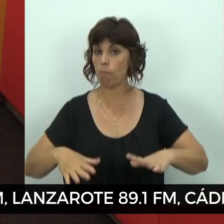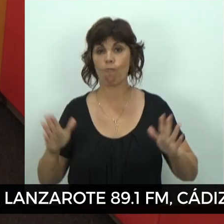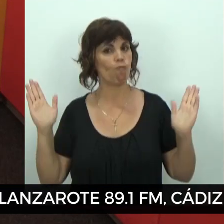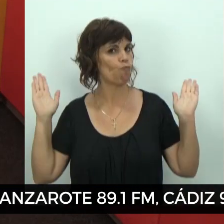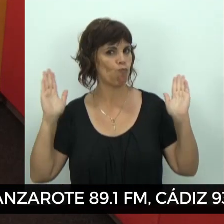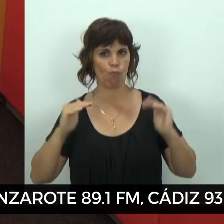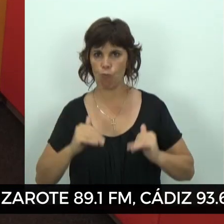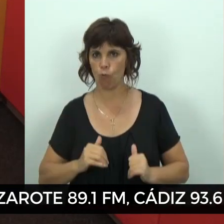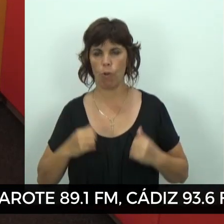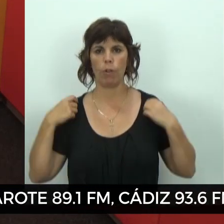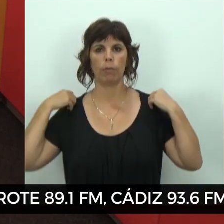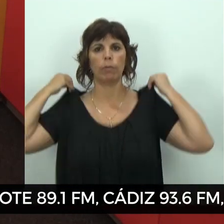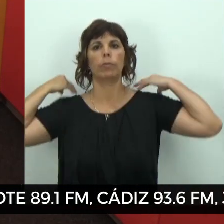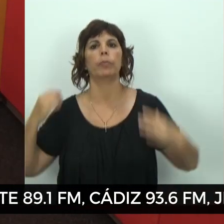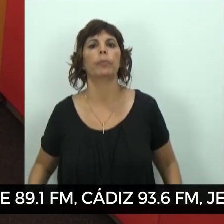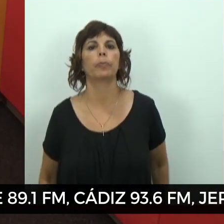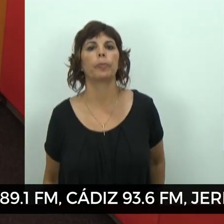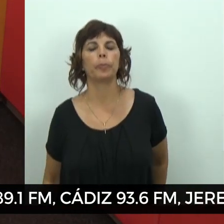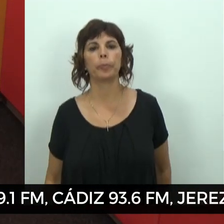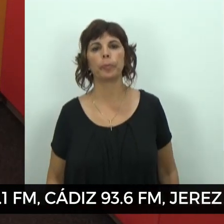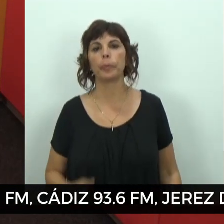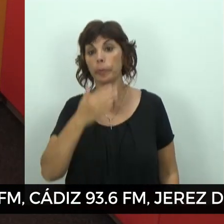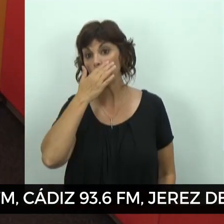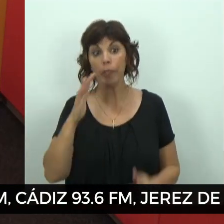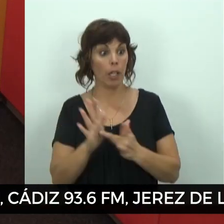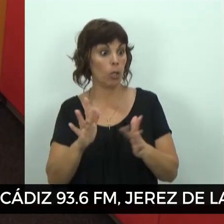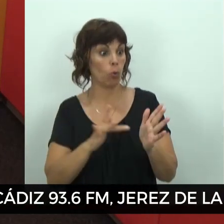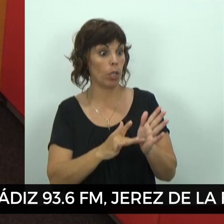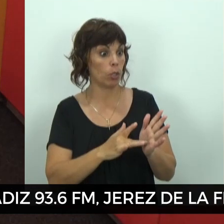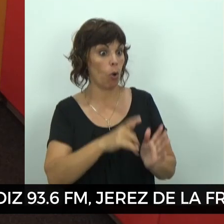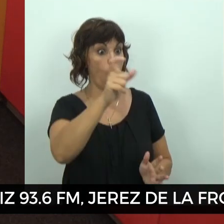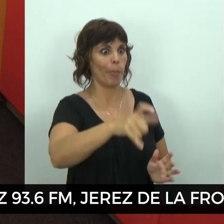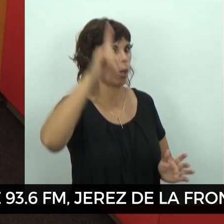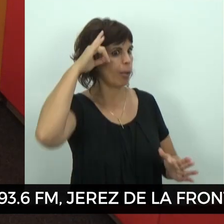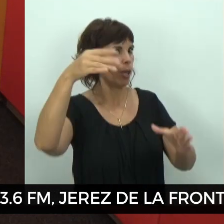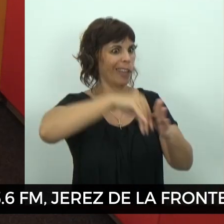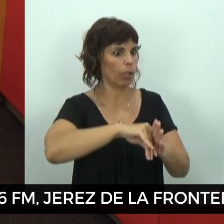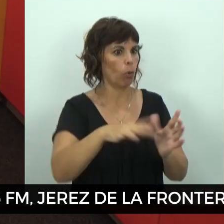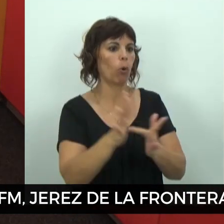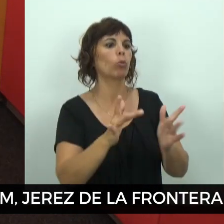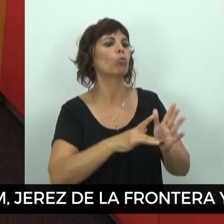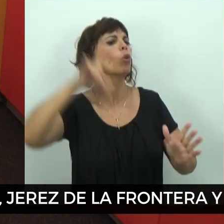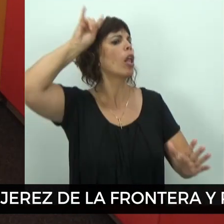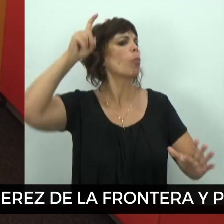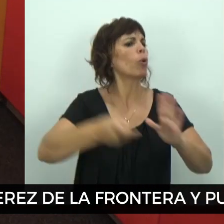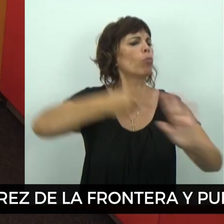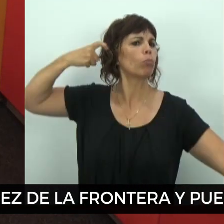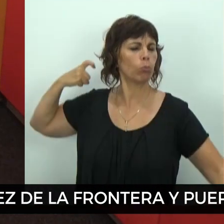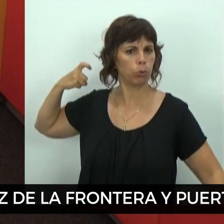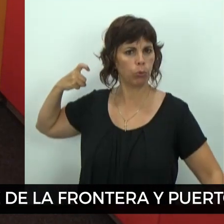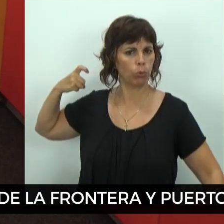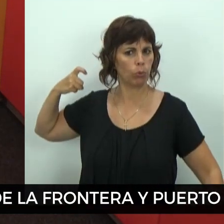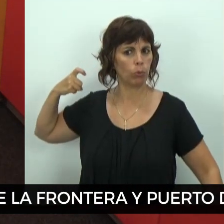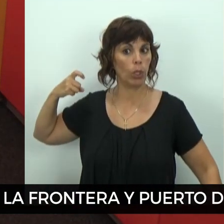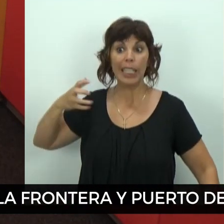En un poco instante, Él echaba los demonios fuera. Con una palabra, paraba los